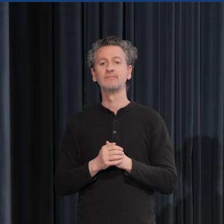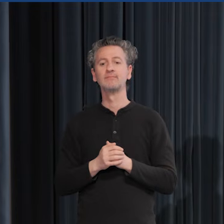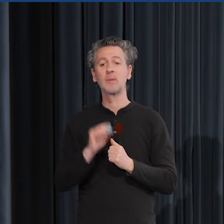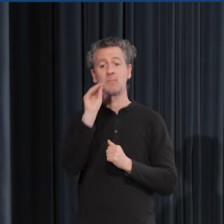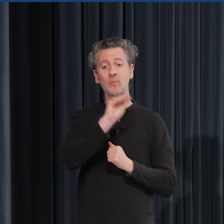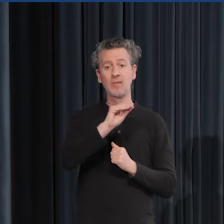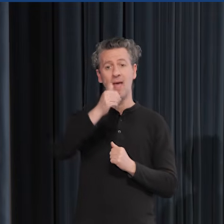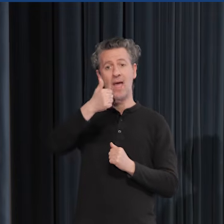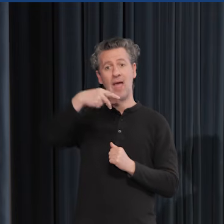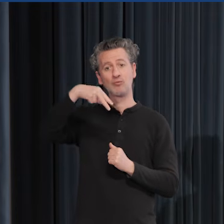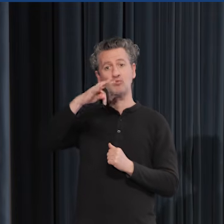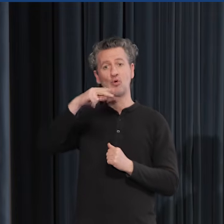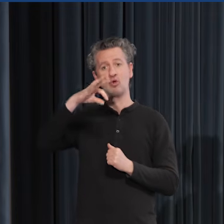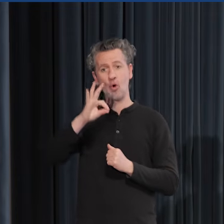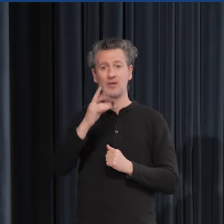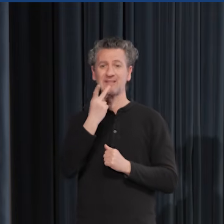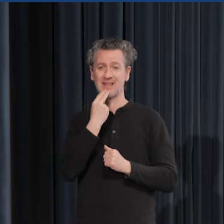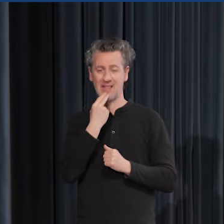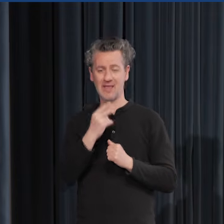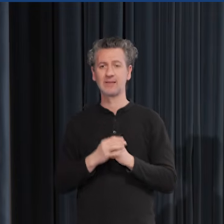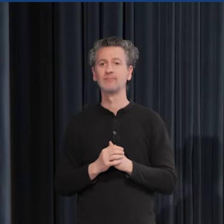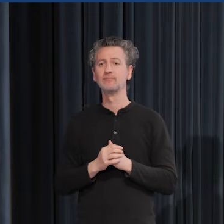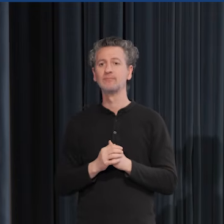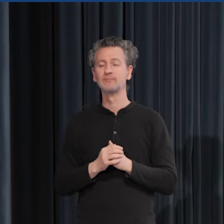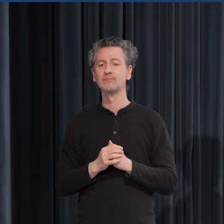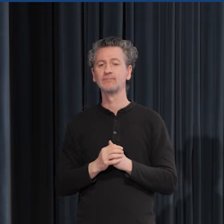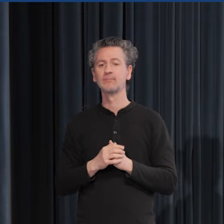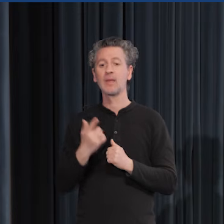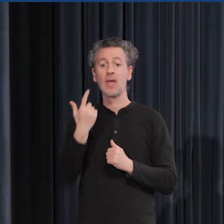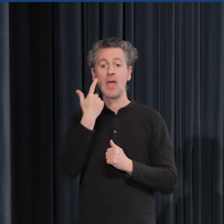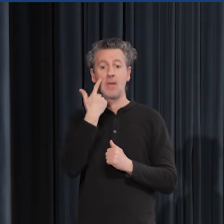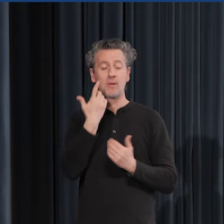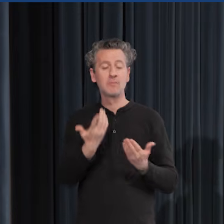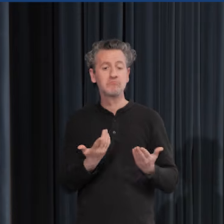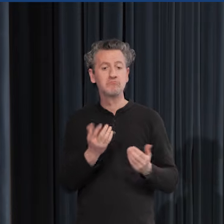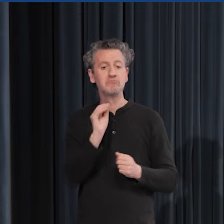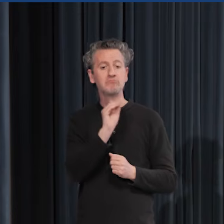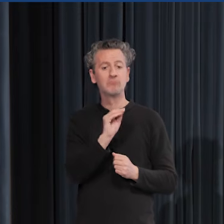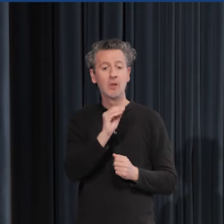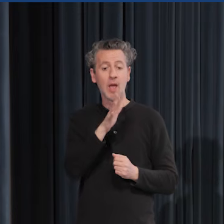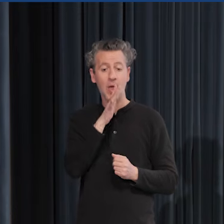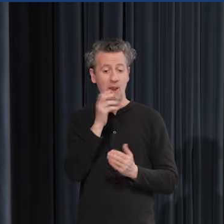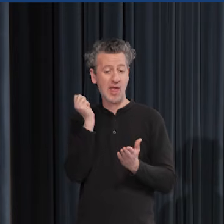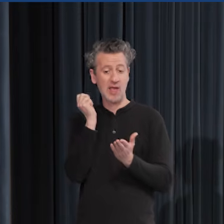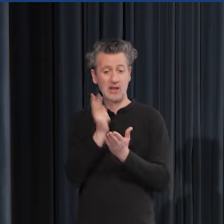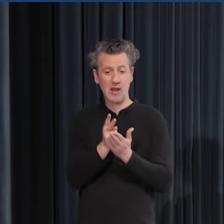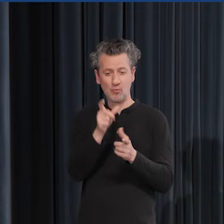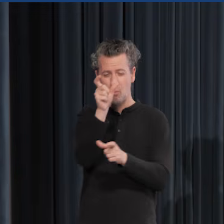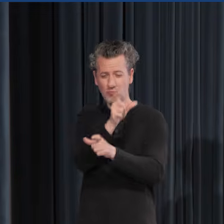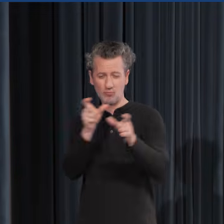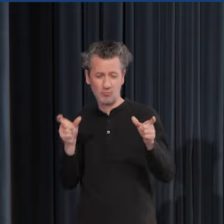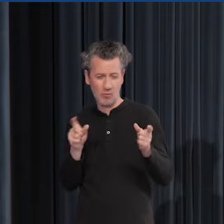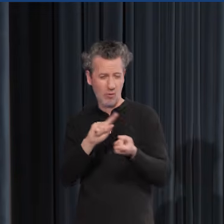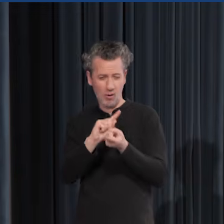a Antonio Santander qué podemos esperar, porque estamos enfrentándonos a un reto demográfico,